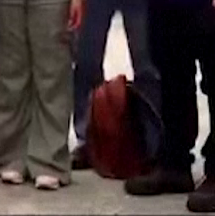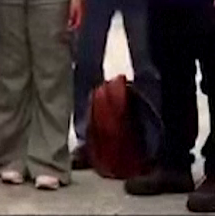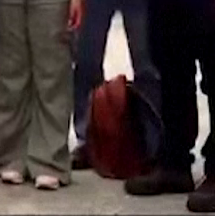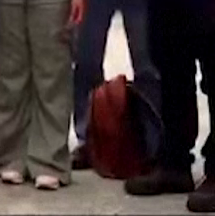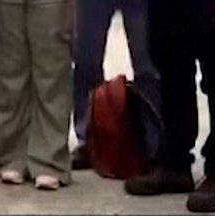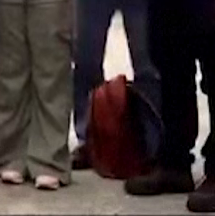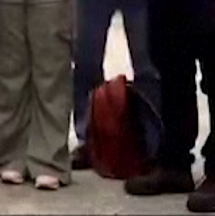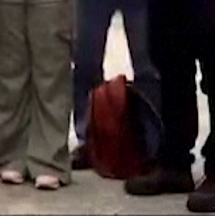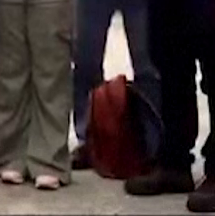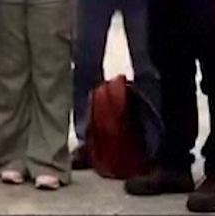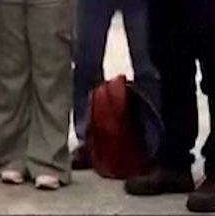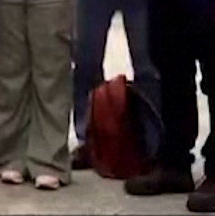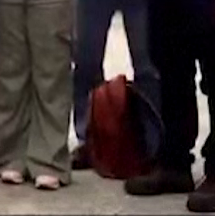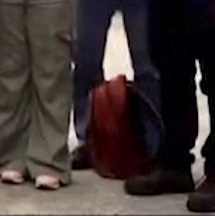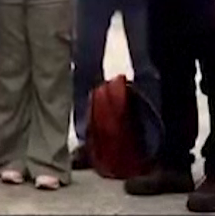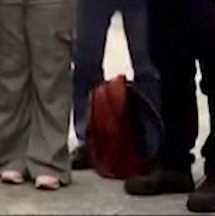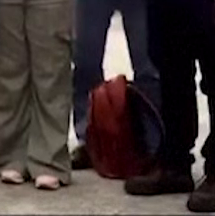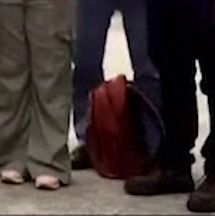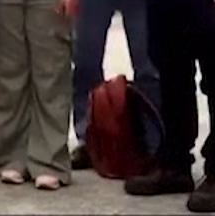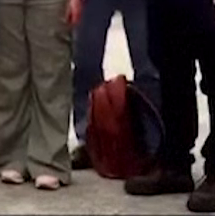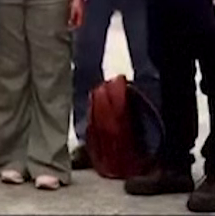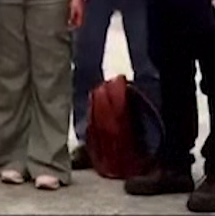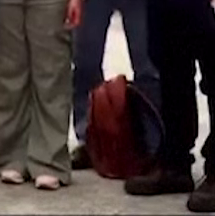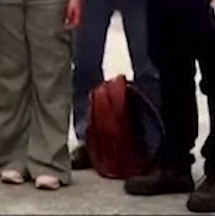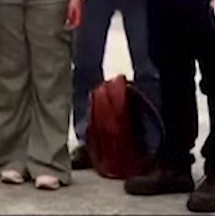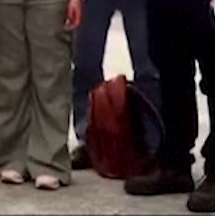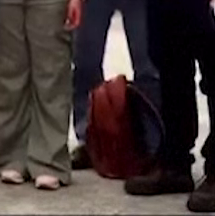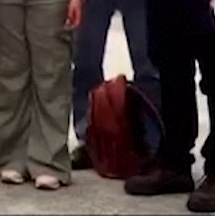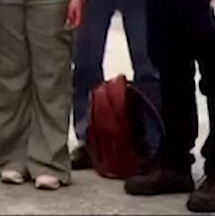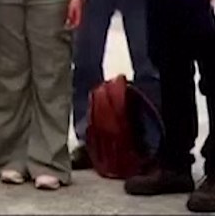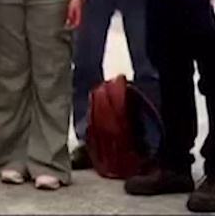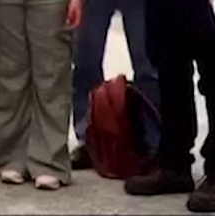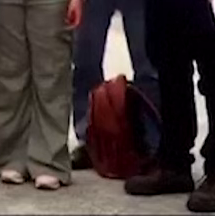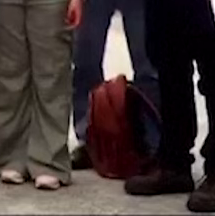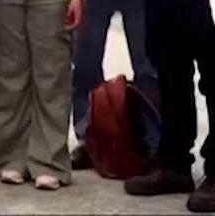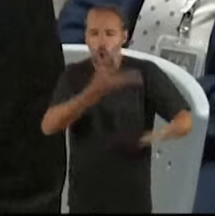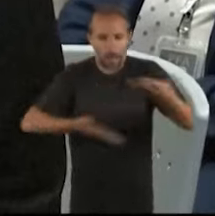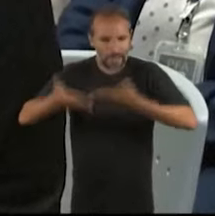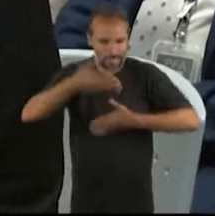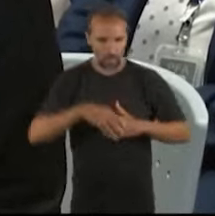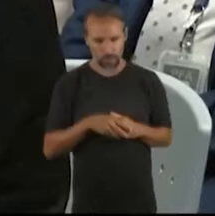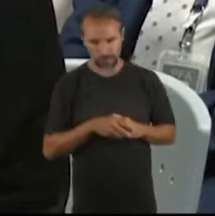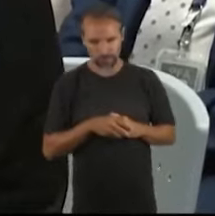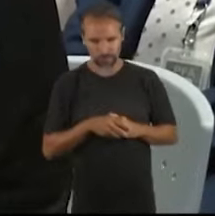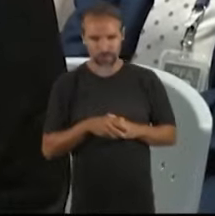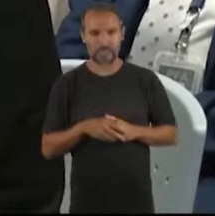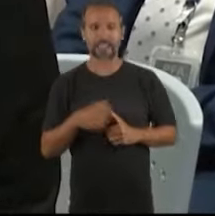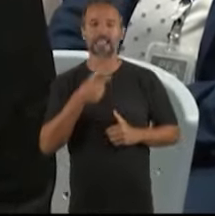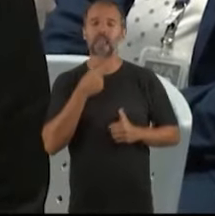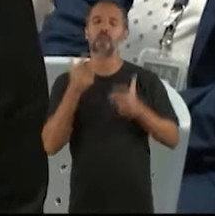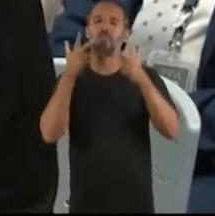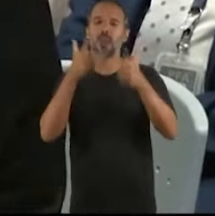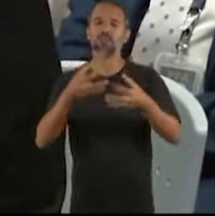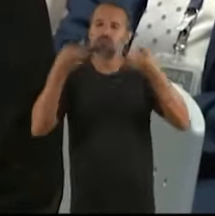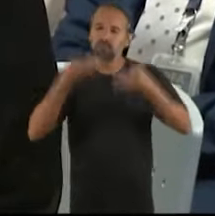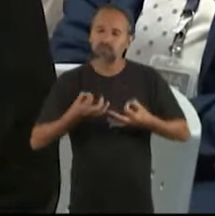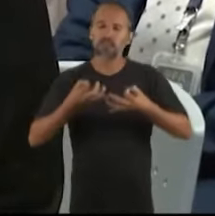activamos todos los protocolos para buscar Colombia llamó a consultas el viernes a su embajador en Argentina luego de que el presidente de ese país Javier